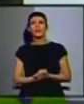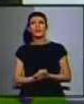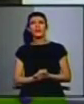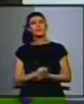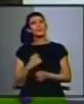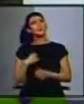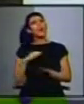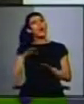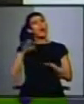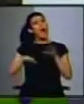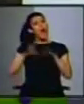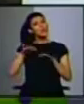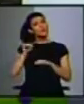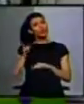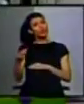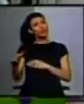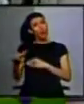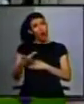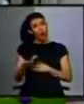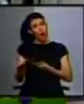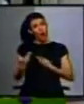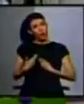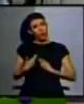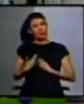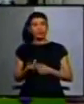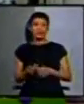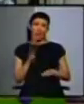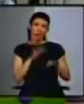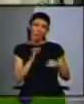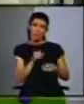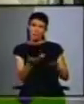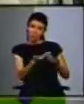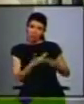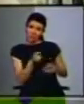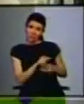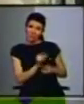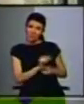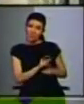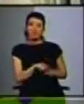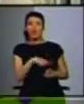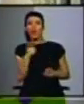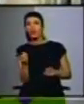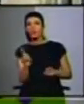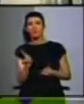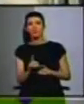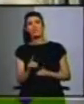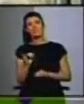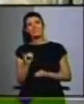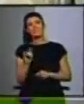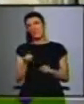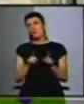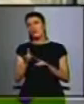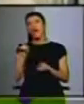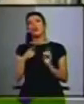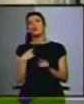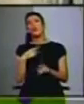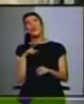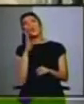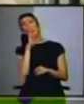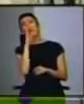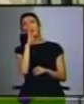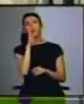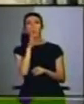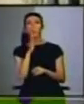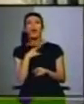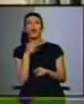¿Será alguna? Sí, a mí me los han ofrecido. A veces, pero otras veces no. Sí, depende. Hay algunos como que se hacen los lesos de las órdenes a lo mejor y lo